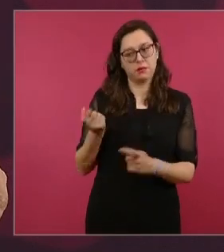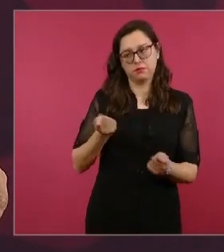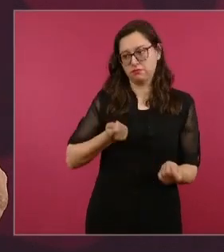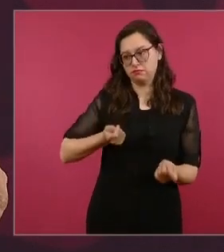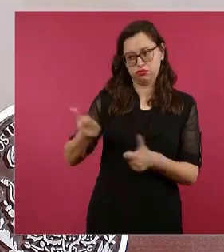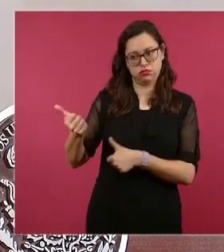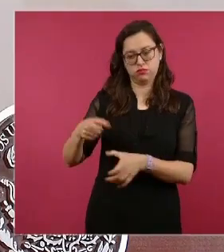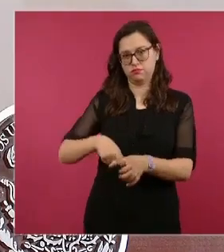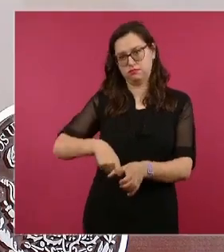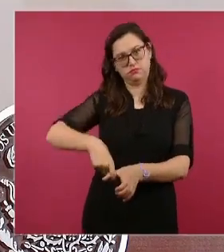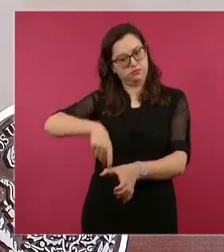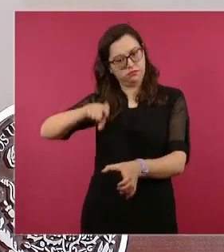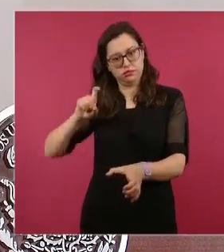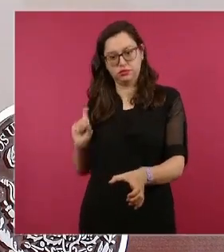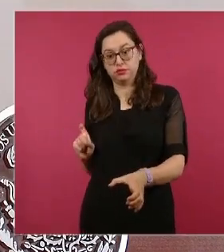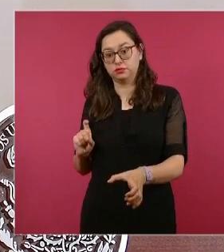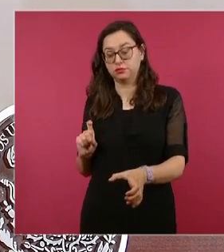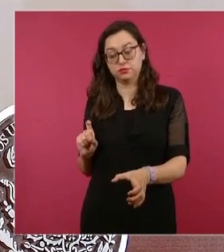en tanto